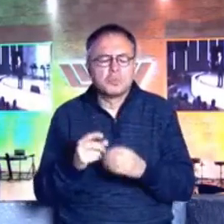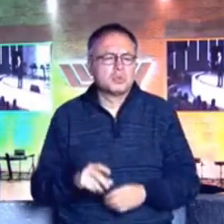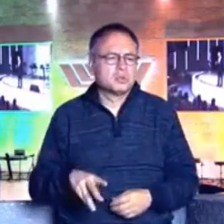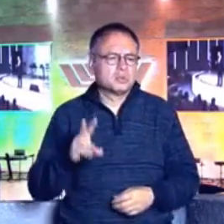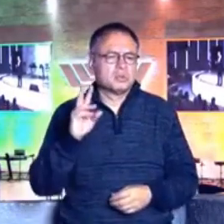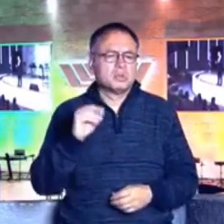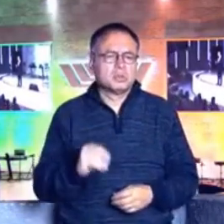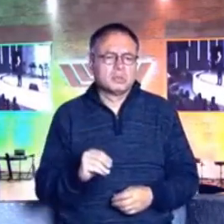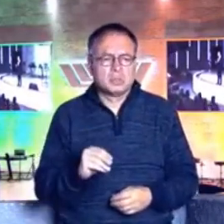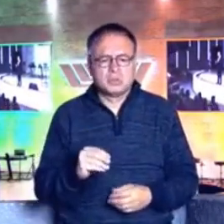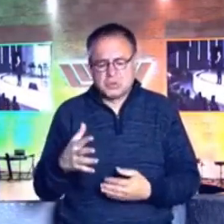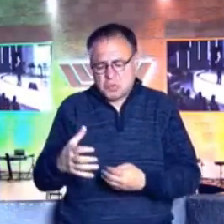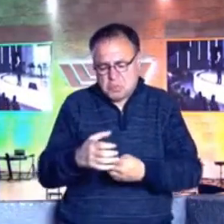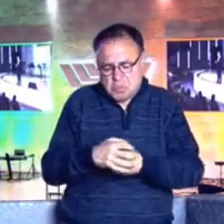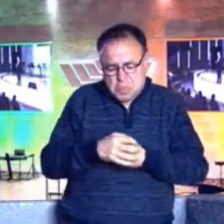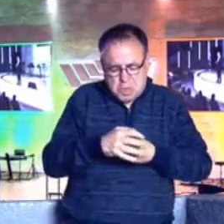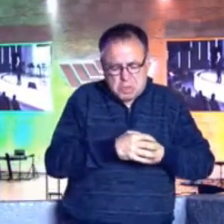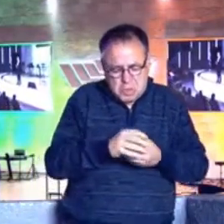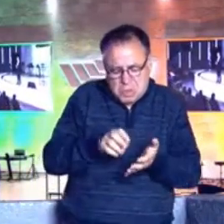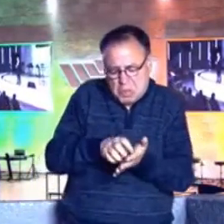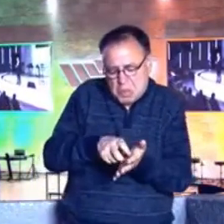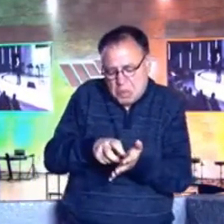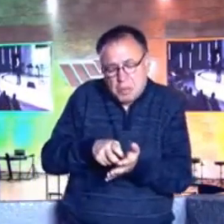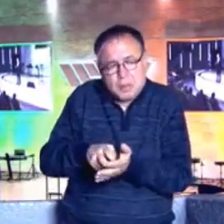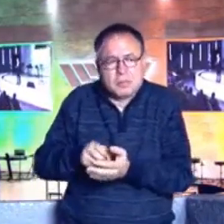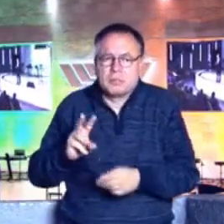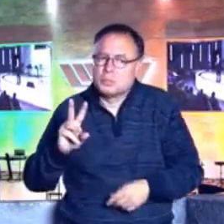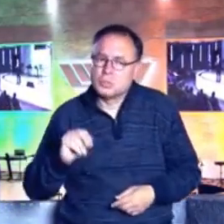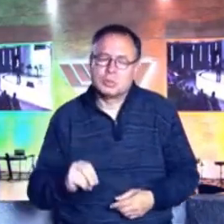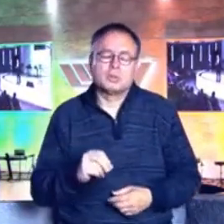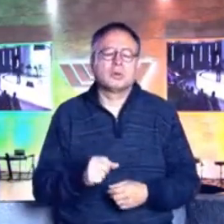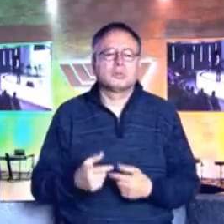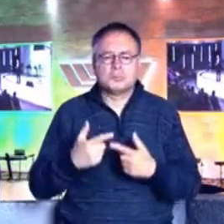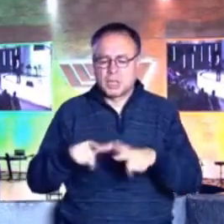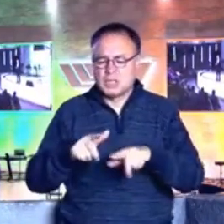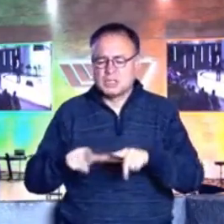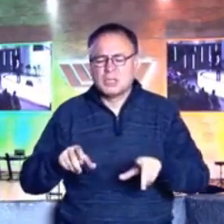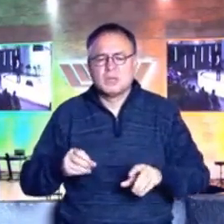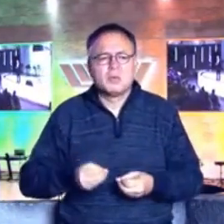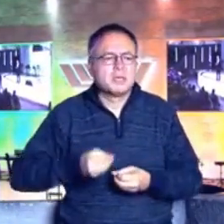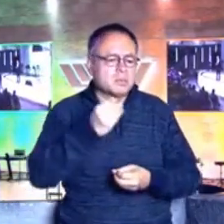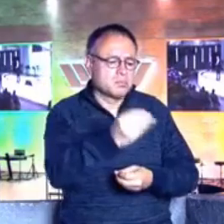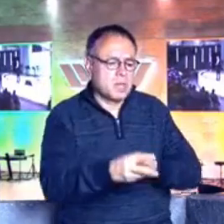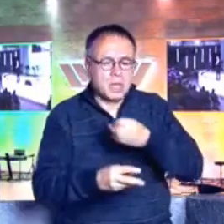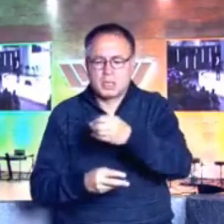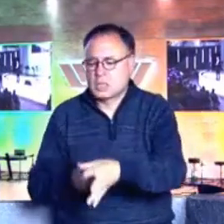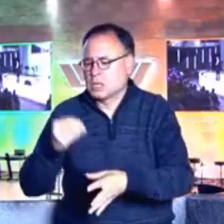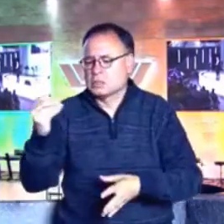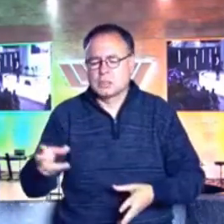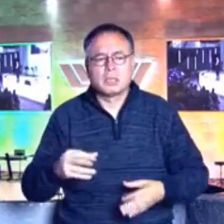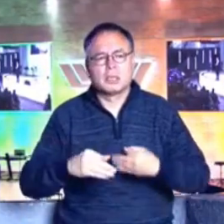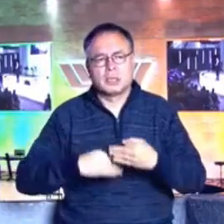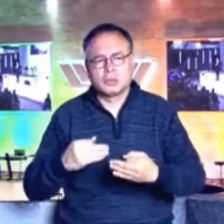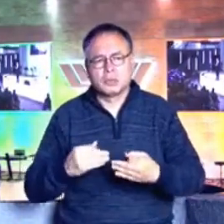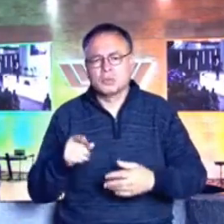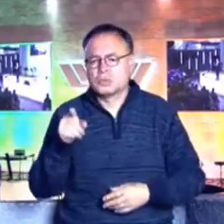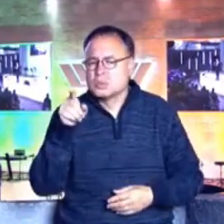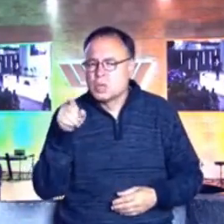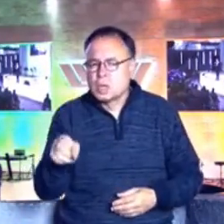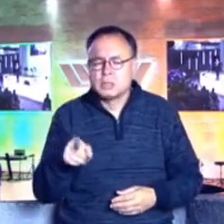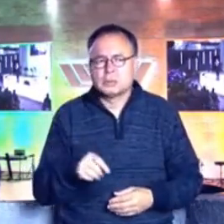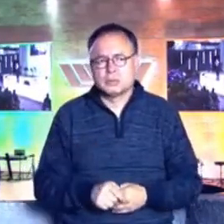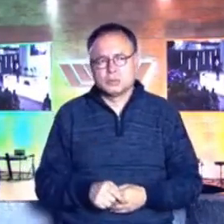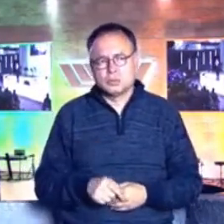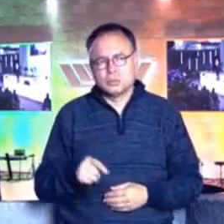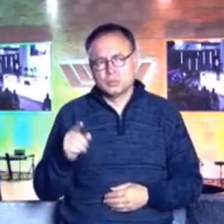persona que da con total libertad y bendice a otros y sabes si seguimos con la